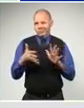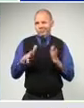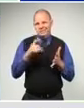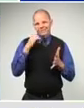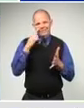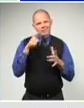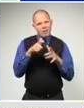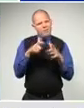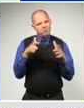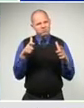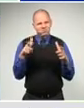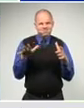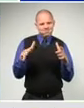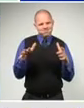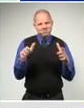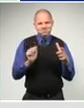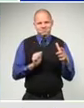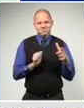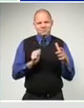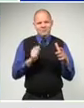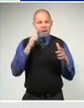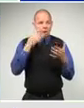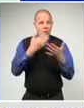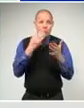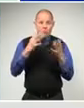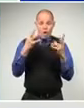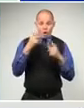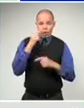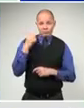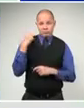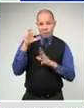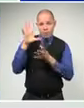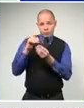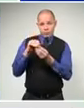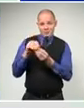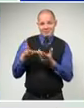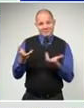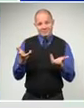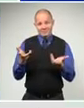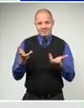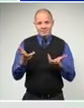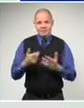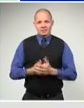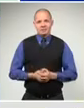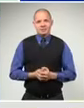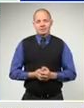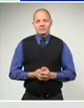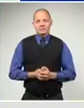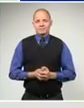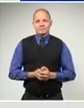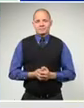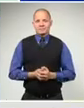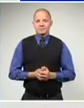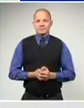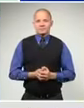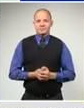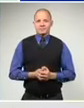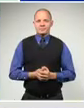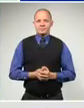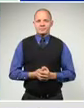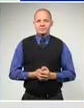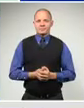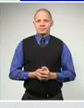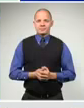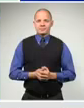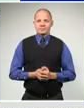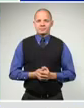transmisión que se expresa por el número de casos autóctonos que se confirman diariamente, y que